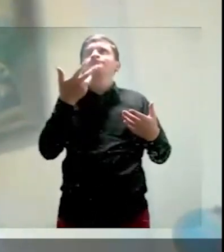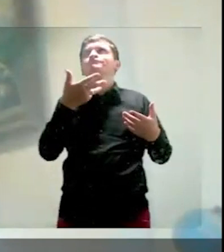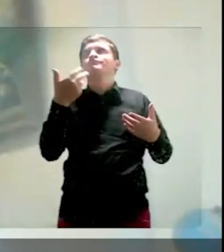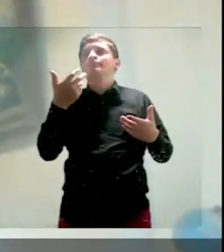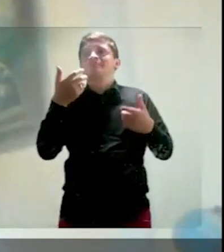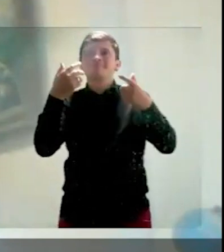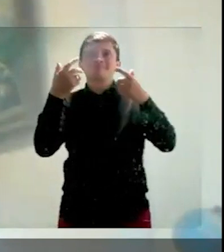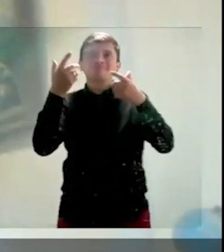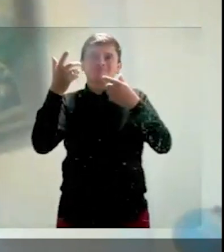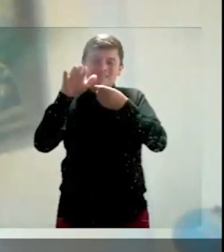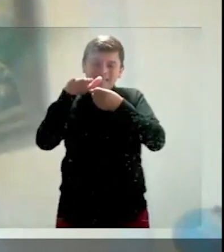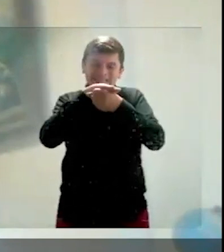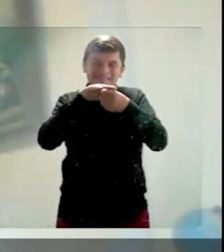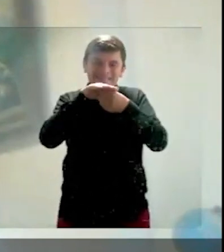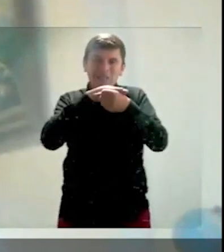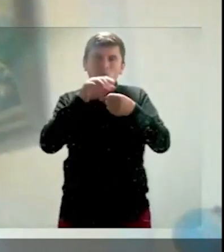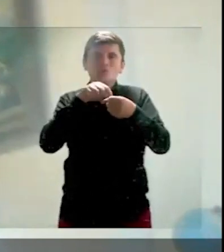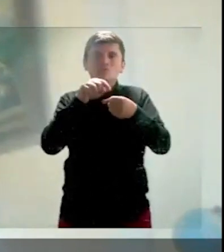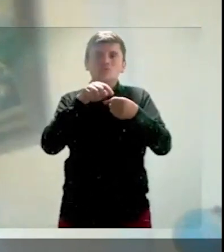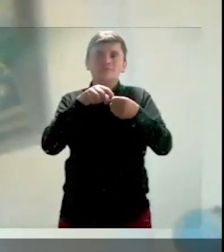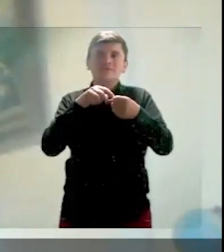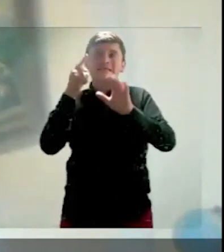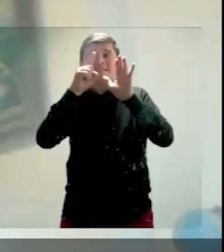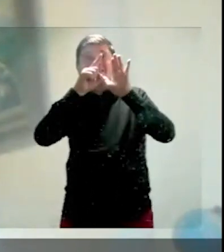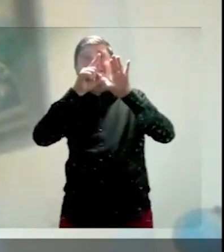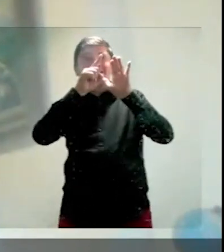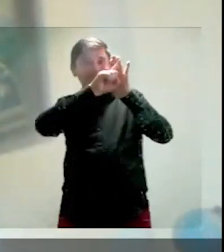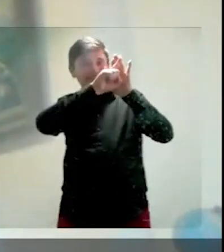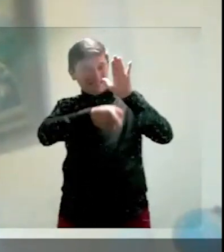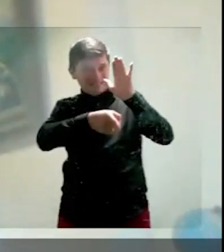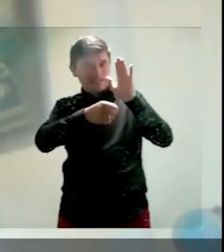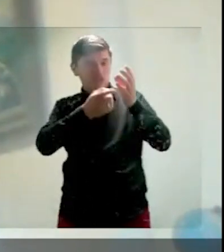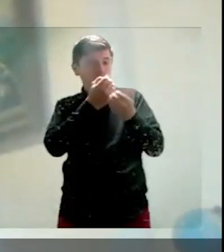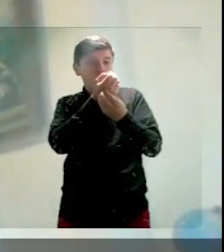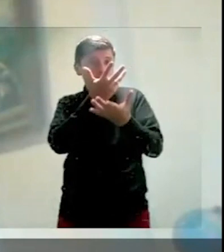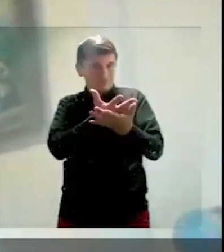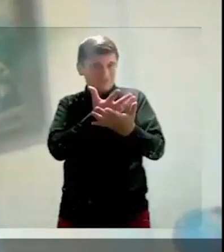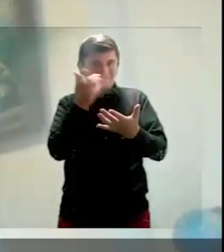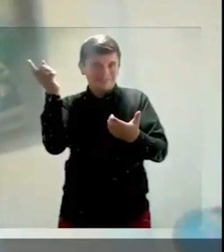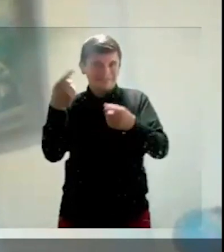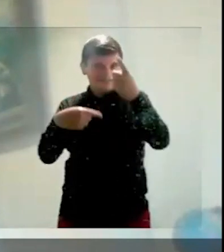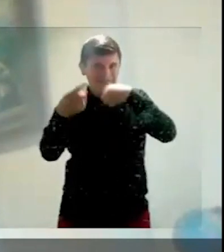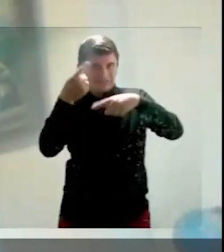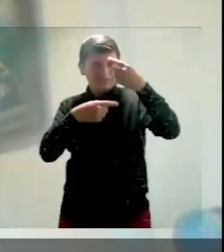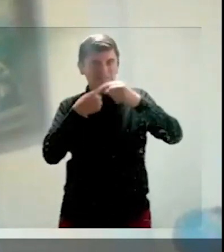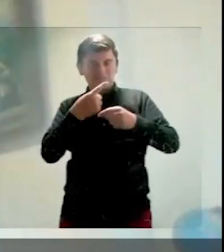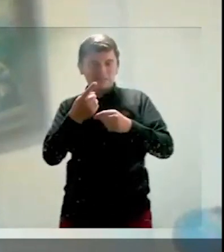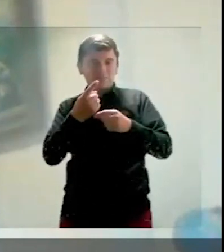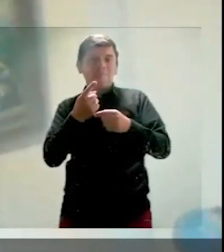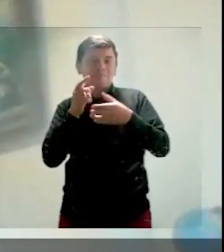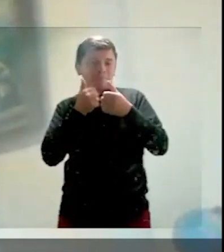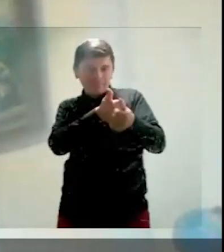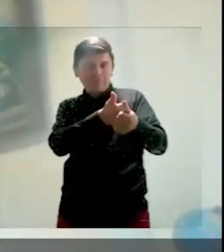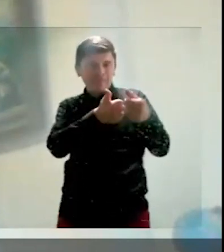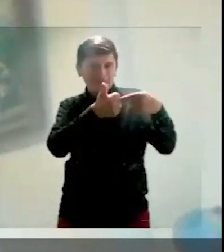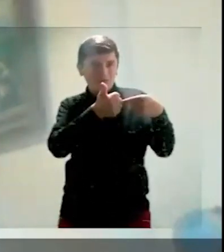a un estado, a una sentencia estructural, como dice, estoy siguiendo la disidencia porque